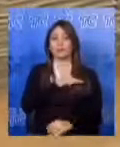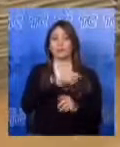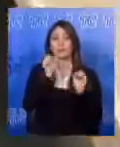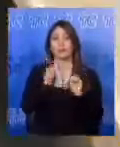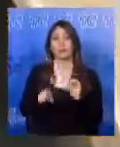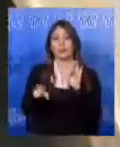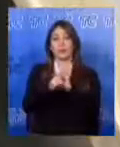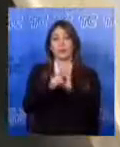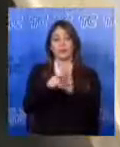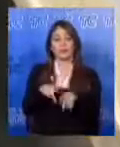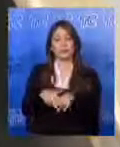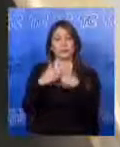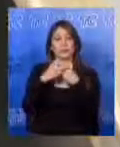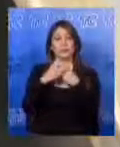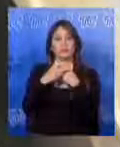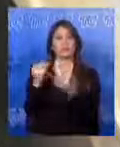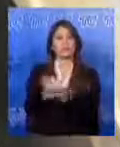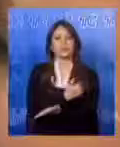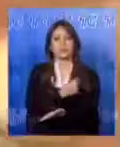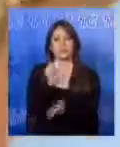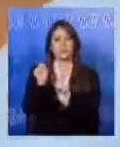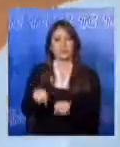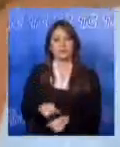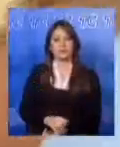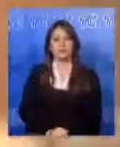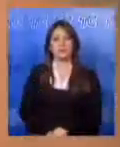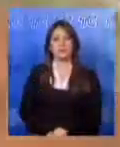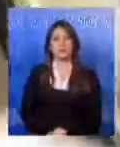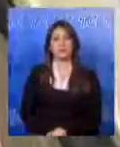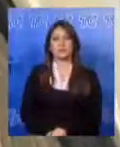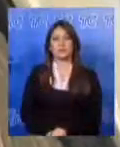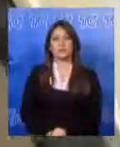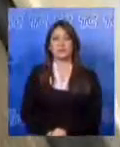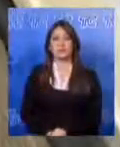legal para iniciar acciones de cobro coactivas isaías cruz desde televisión